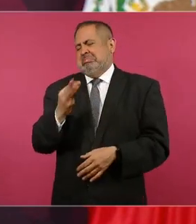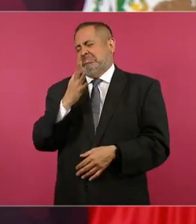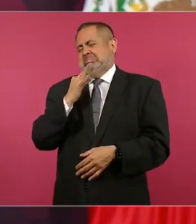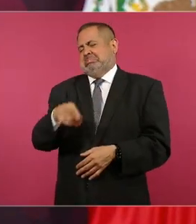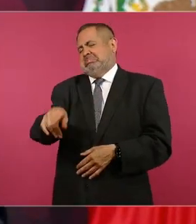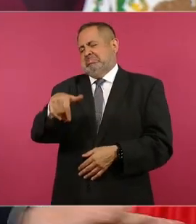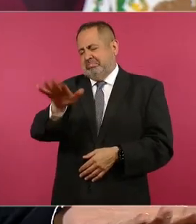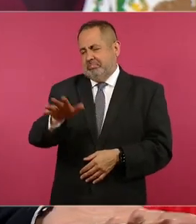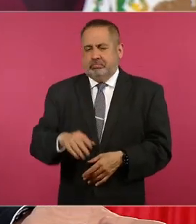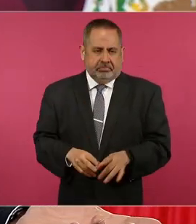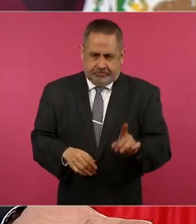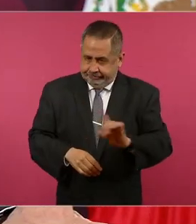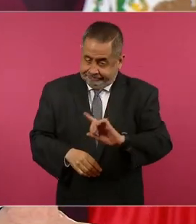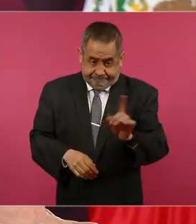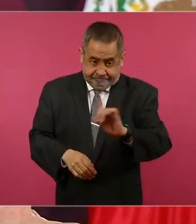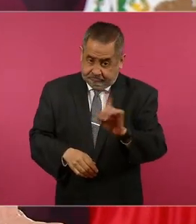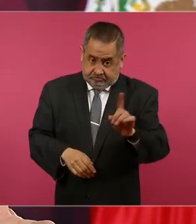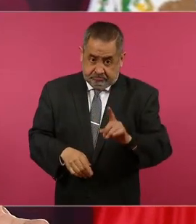no